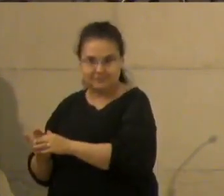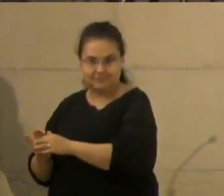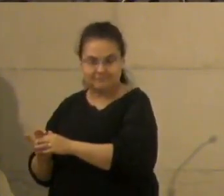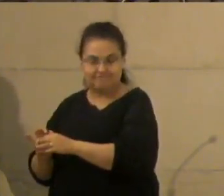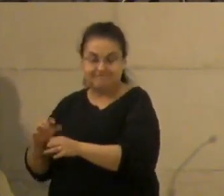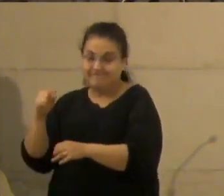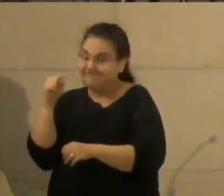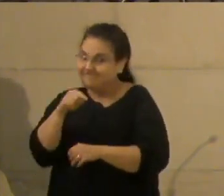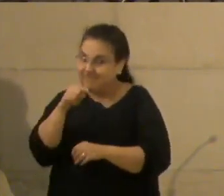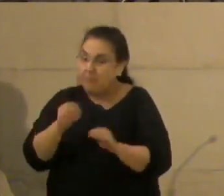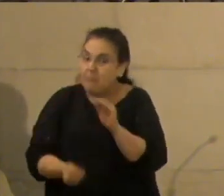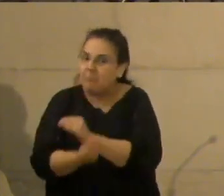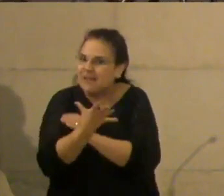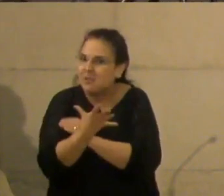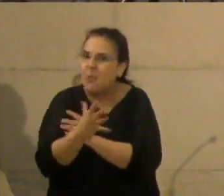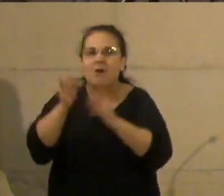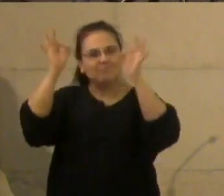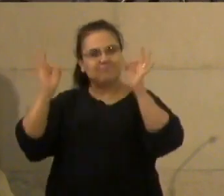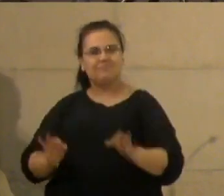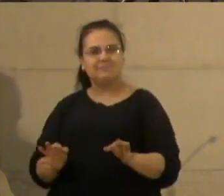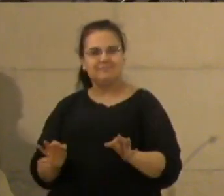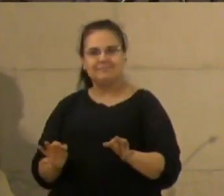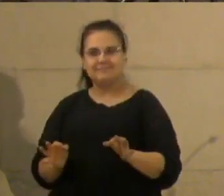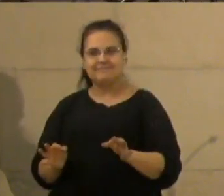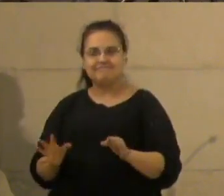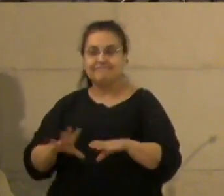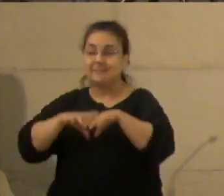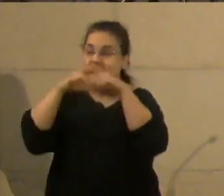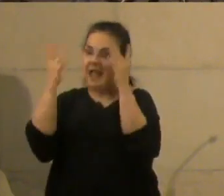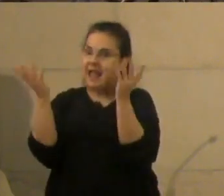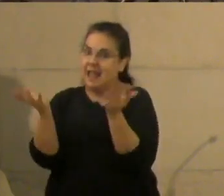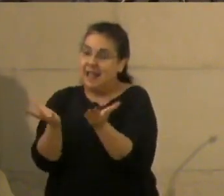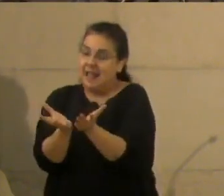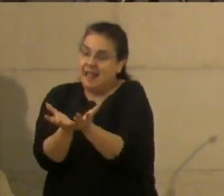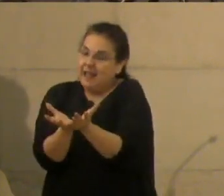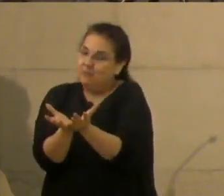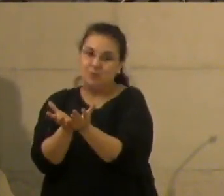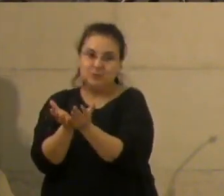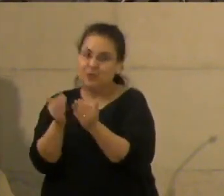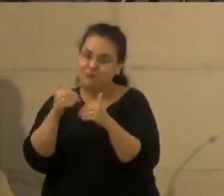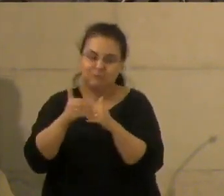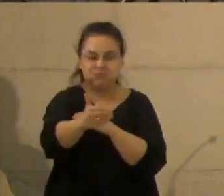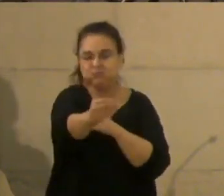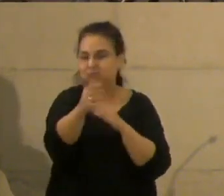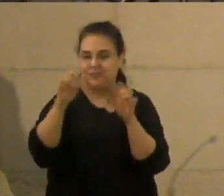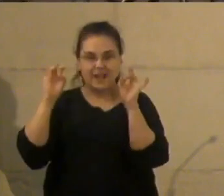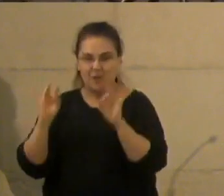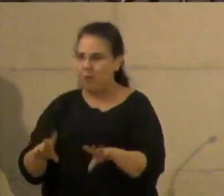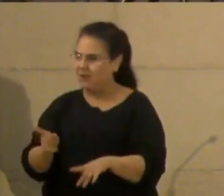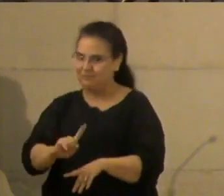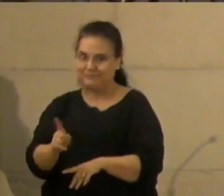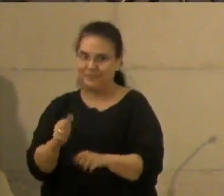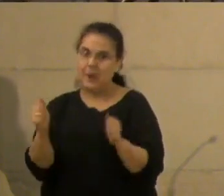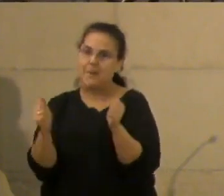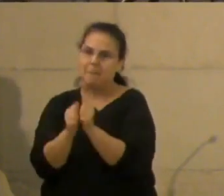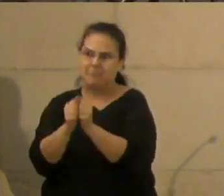Esta es la Pascua, hermanos. El mundo no va a ser igual que lo dejamos. Hay pedradas que nos